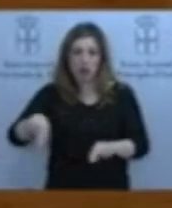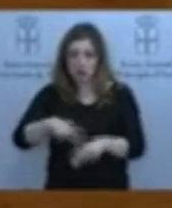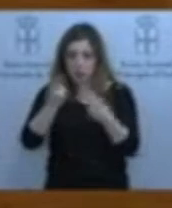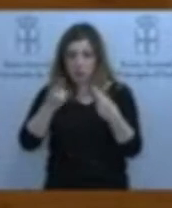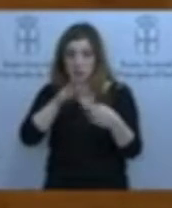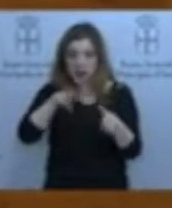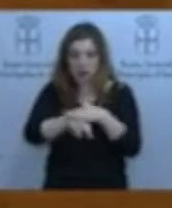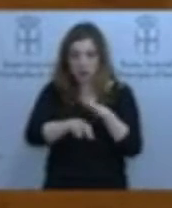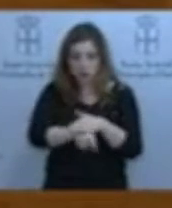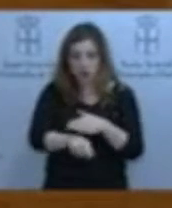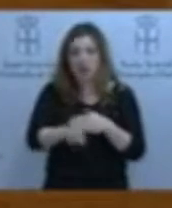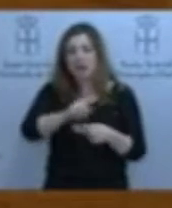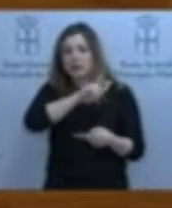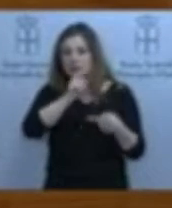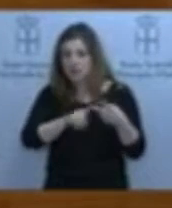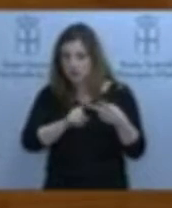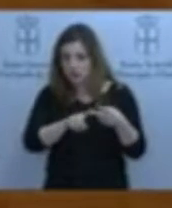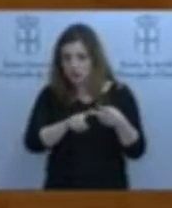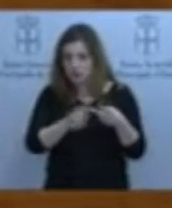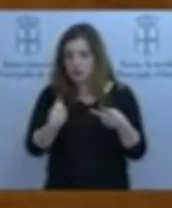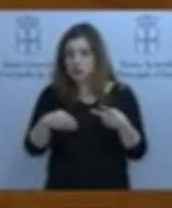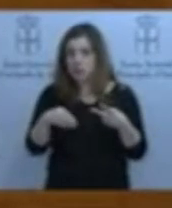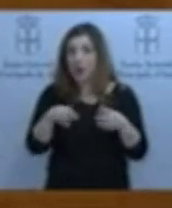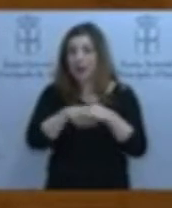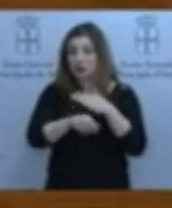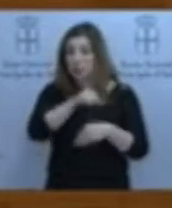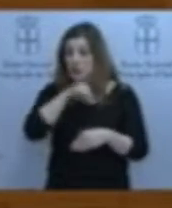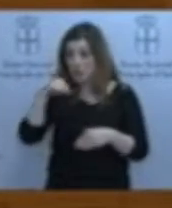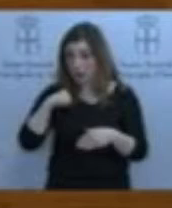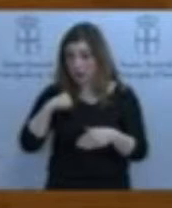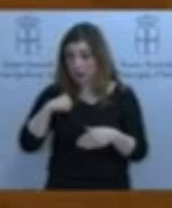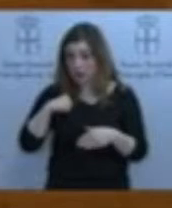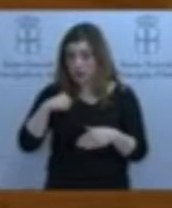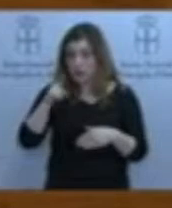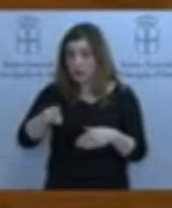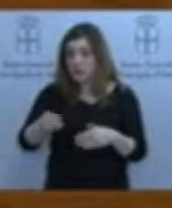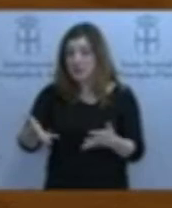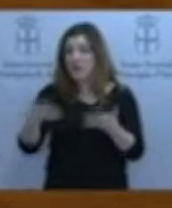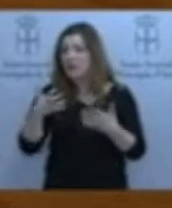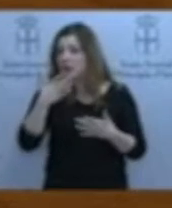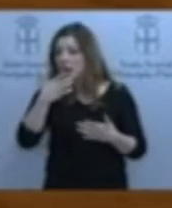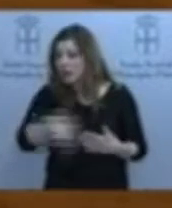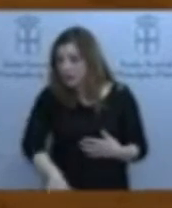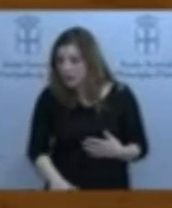recursos. Segundo, a poner en manos de la gestión privada y del beneficio puro y duro la